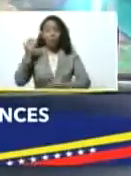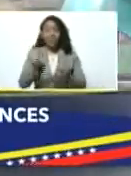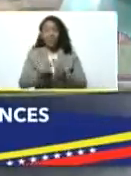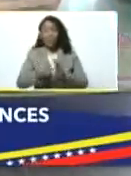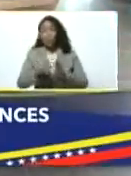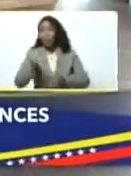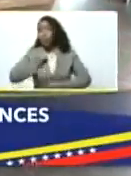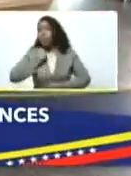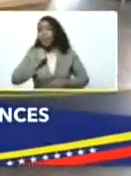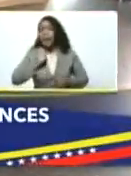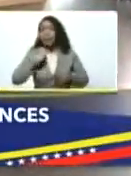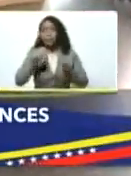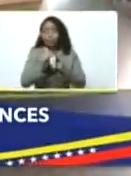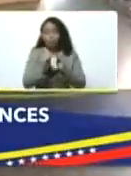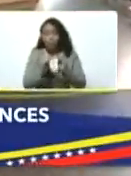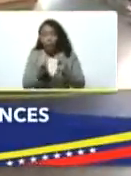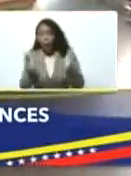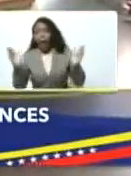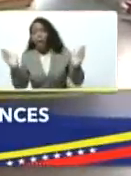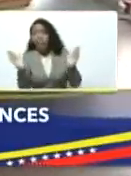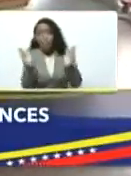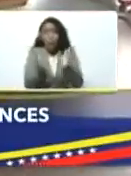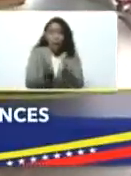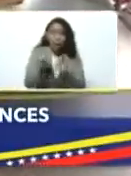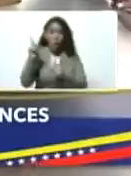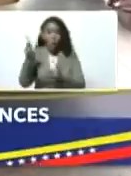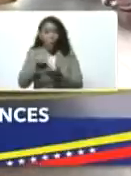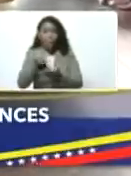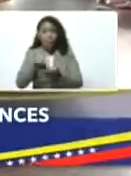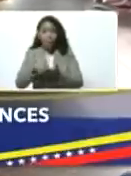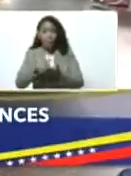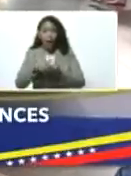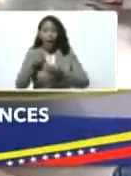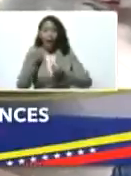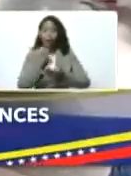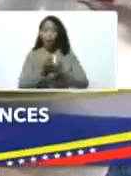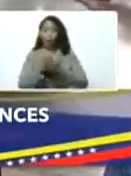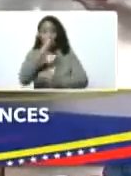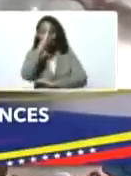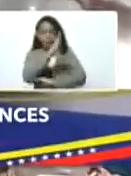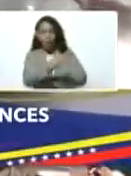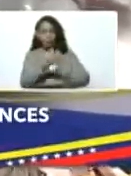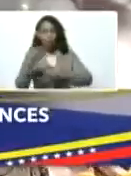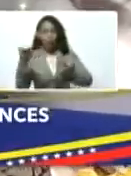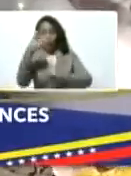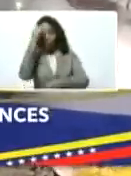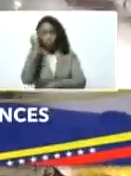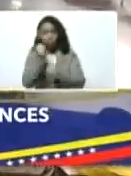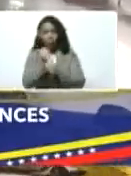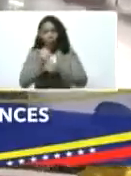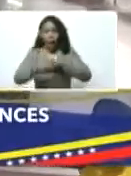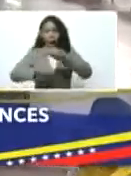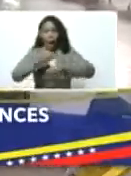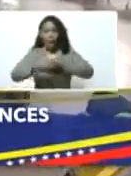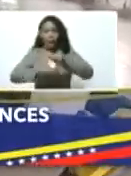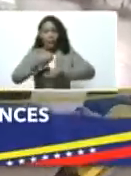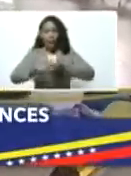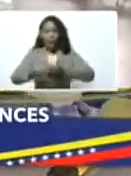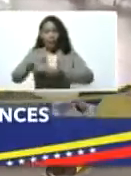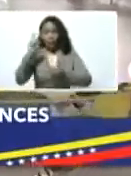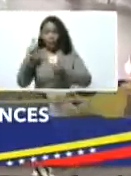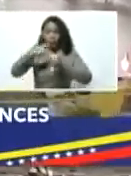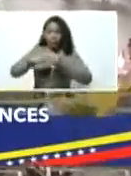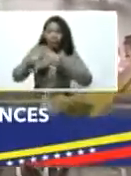que sea, ya es un actor económico que entra directamente a crear empleo, a